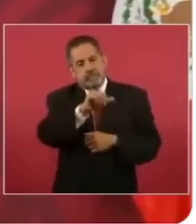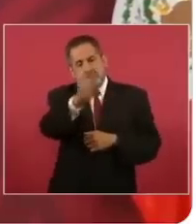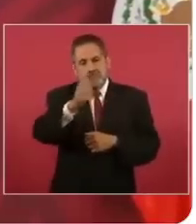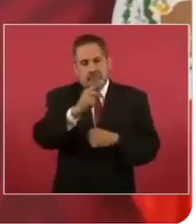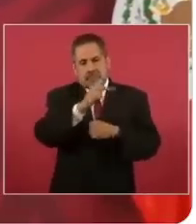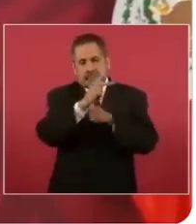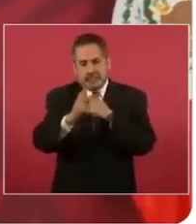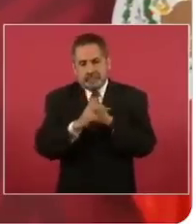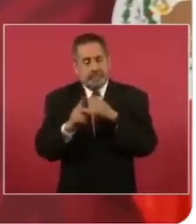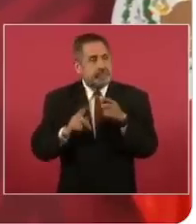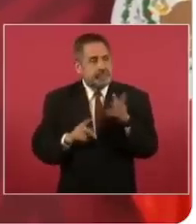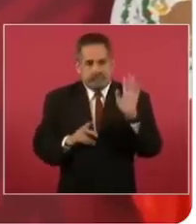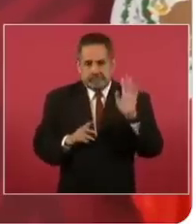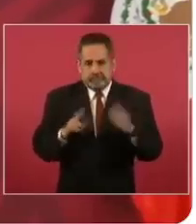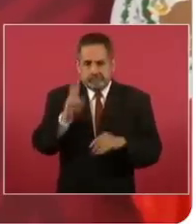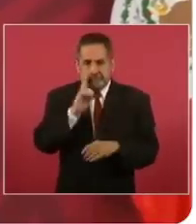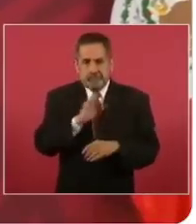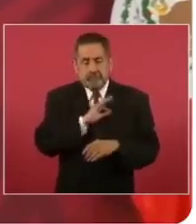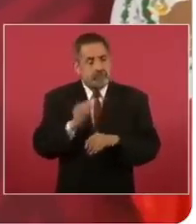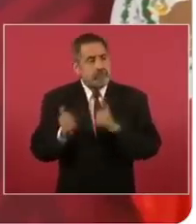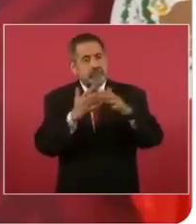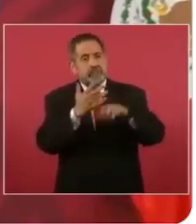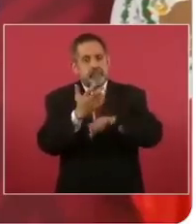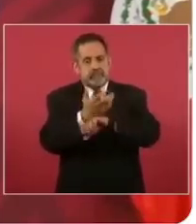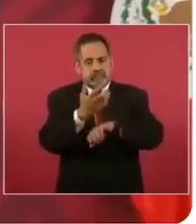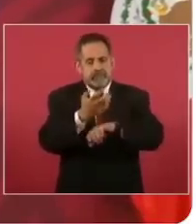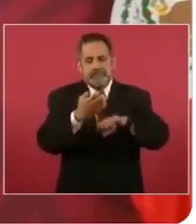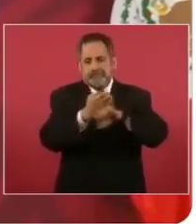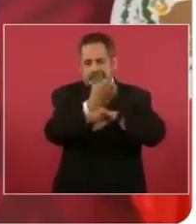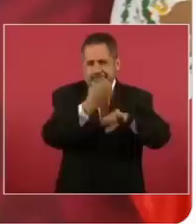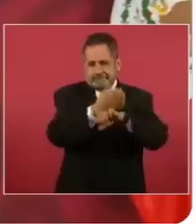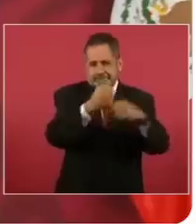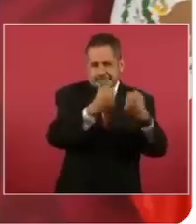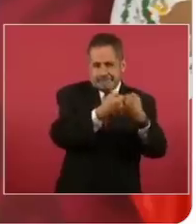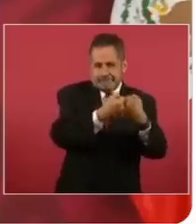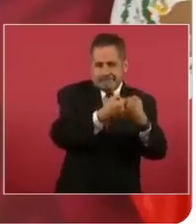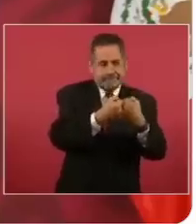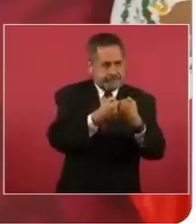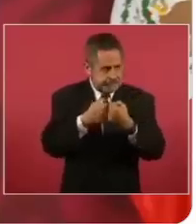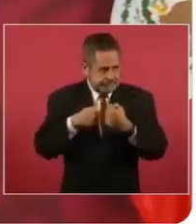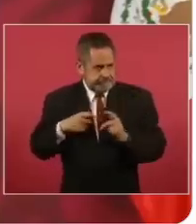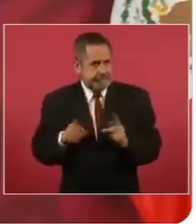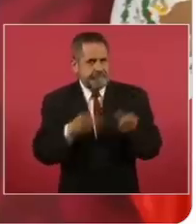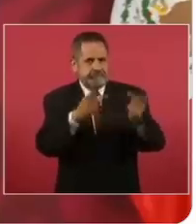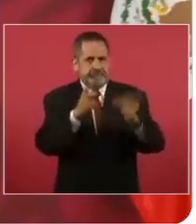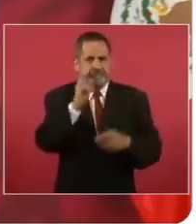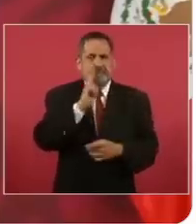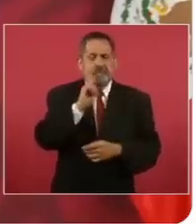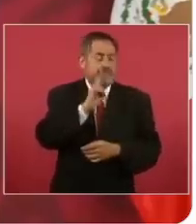países perdón a estados fronterizos de la unión americana